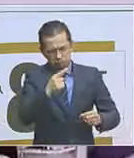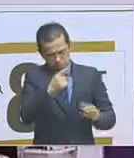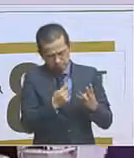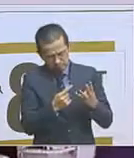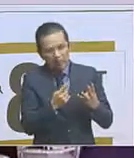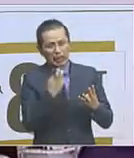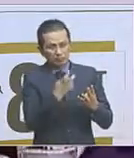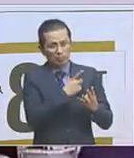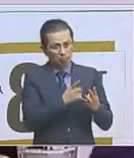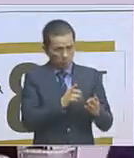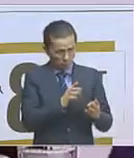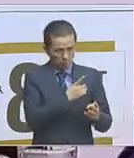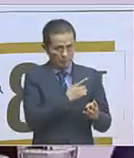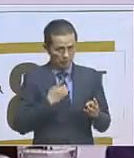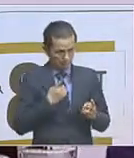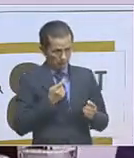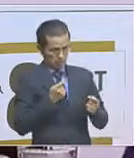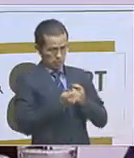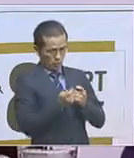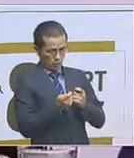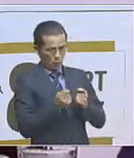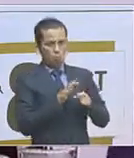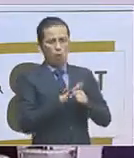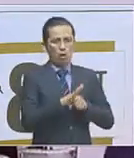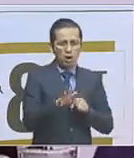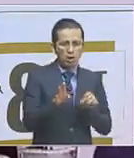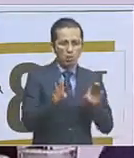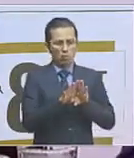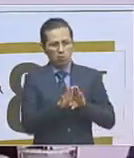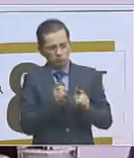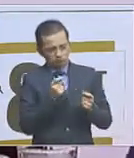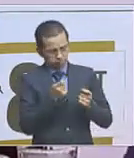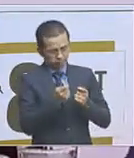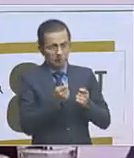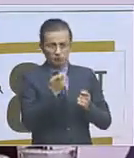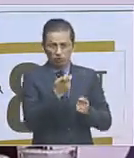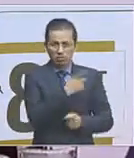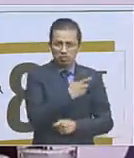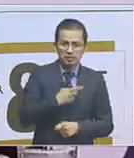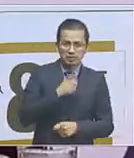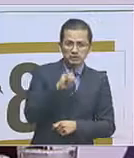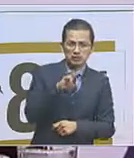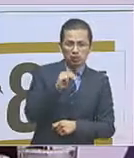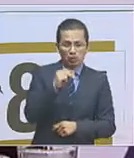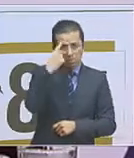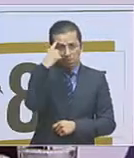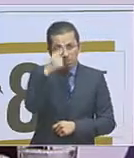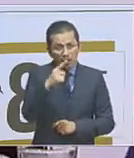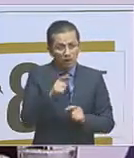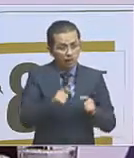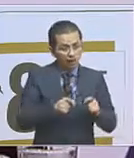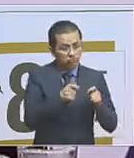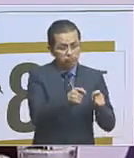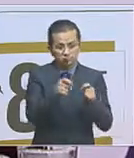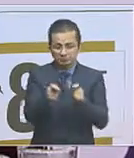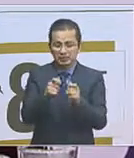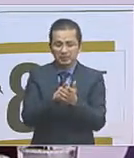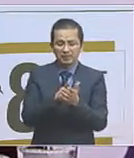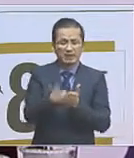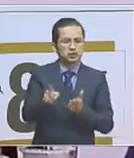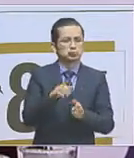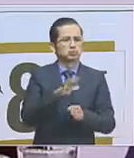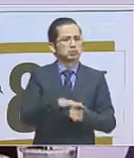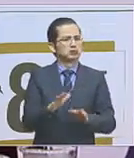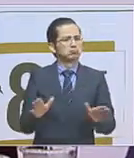o si es que se debe de hacerlo o no para maximizar el ejercicio de los derechos vinculados a